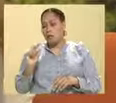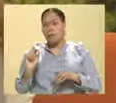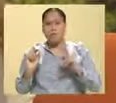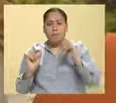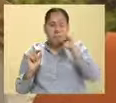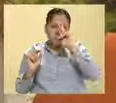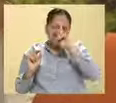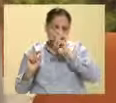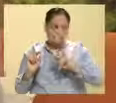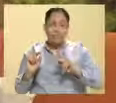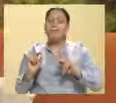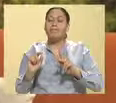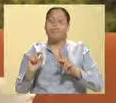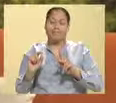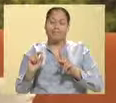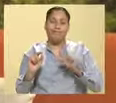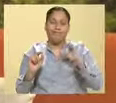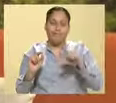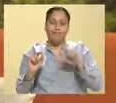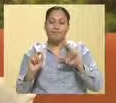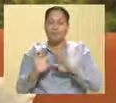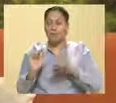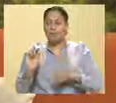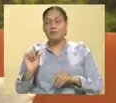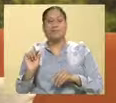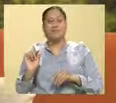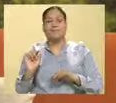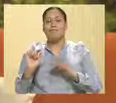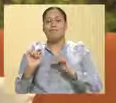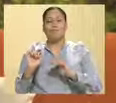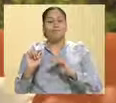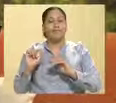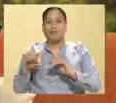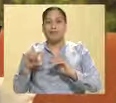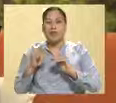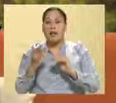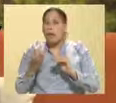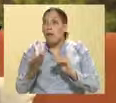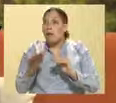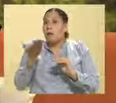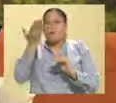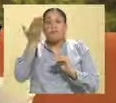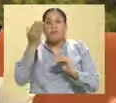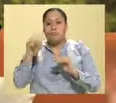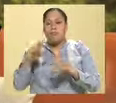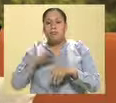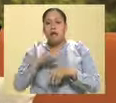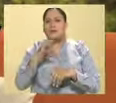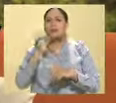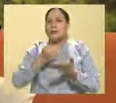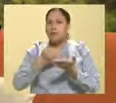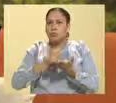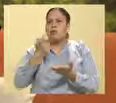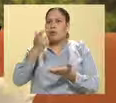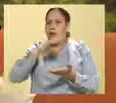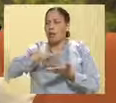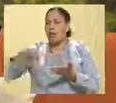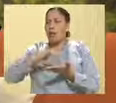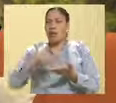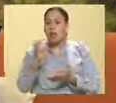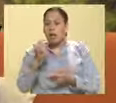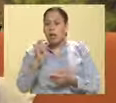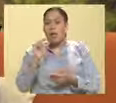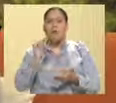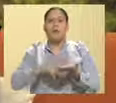entonces los salarios se encuentran en un nivel estancado. O sea, la inflación sigue y el dinero cada vez vale menos. Ah, claro,